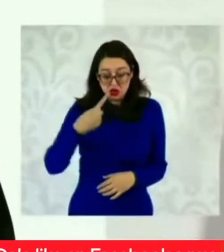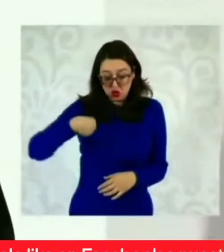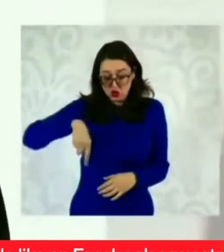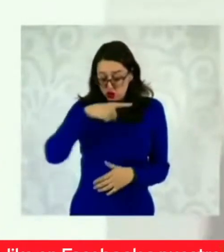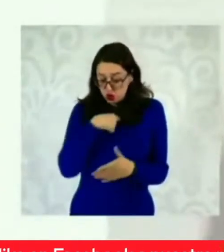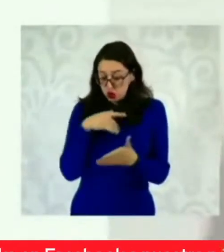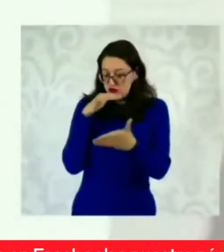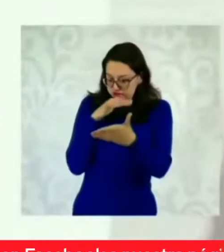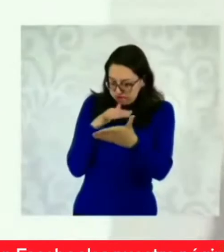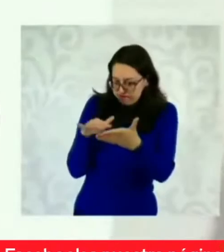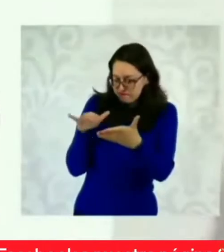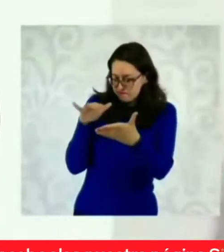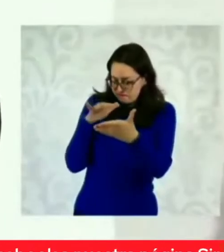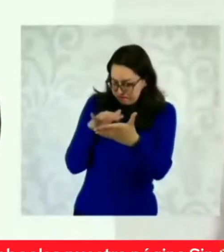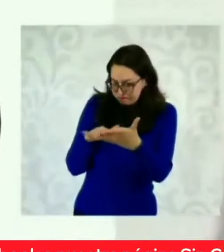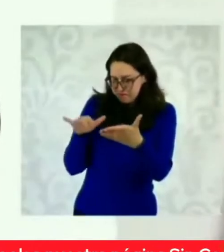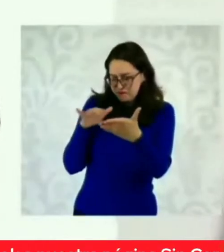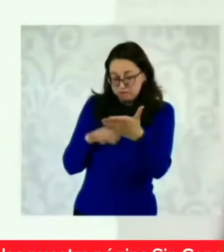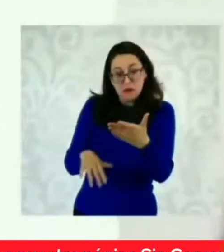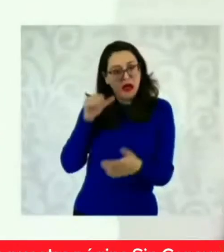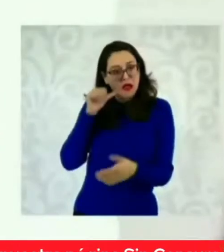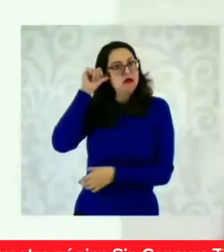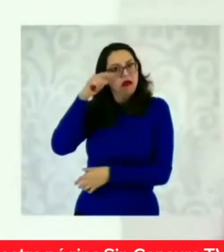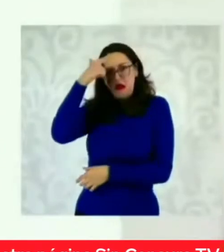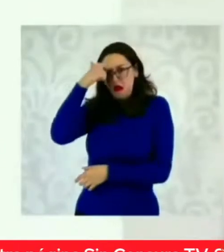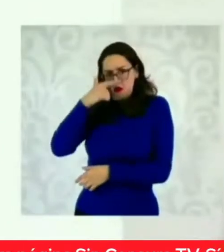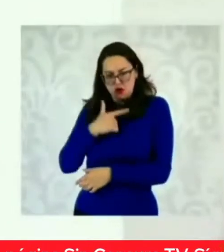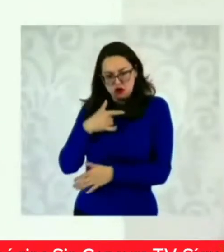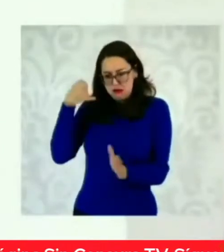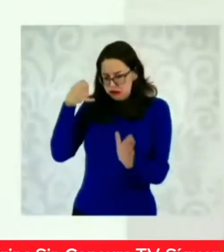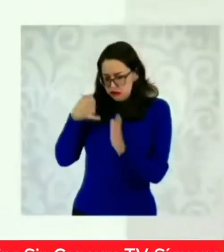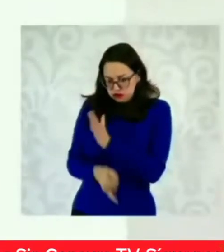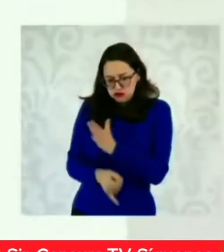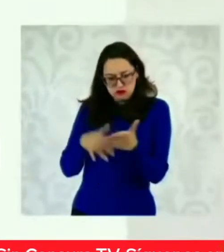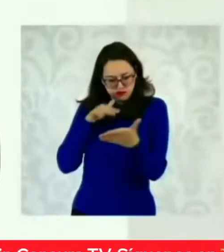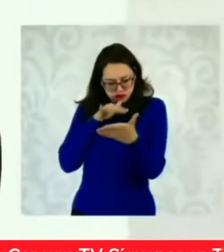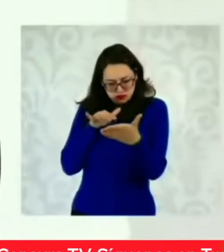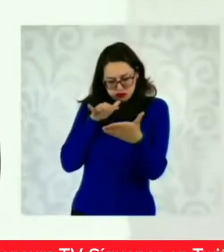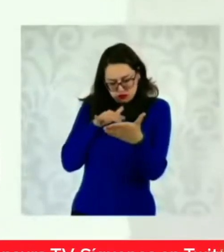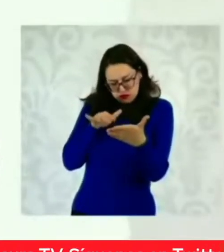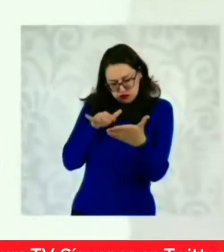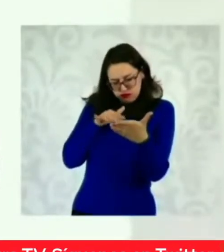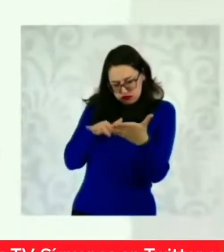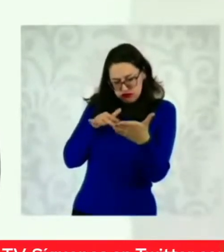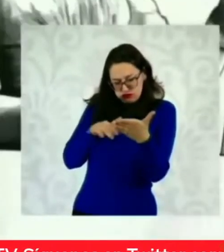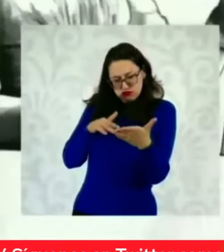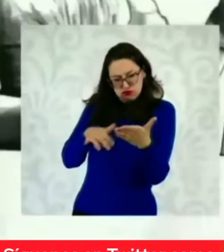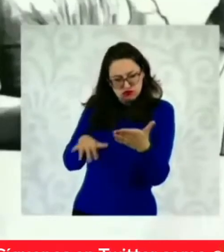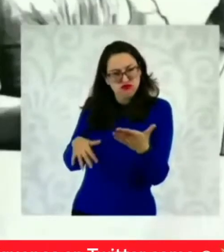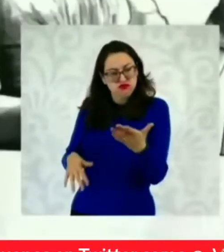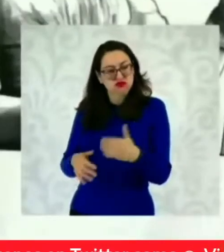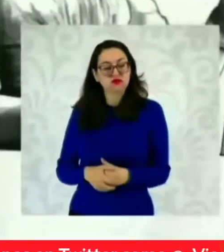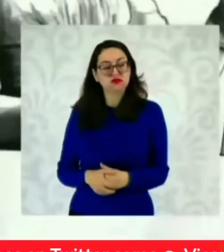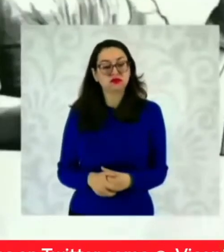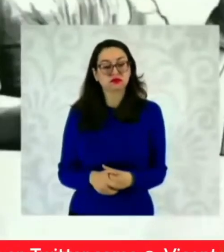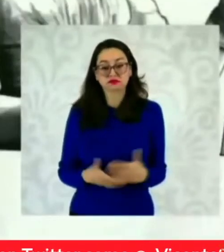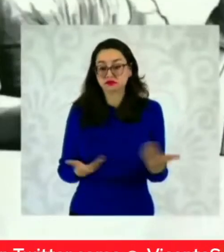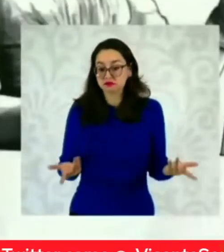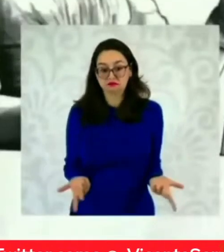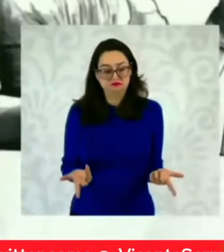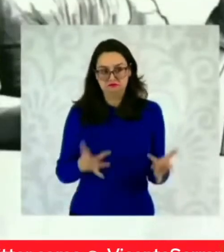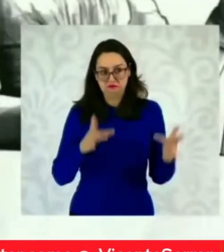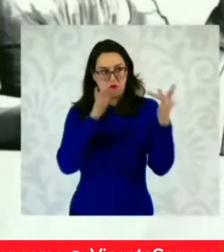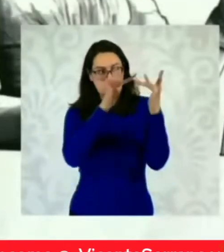muy noche subieron los últimos decretos. Tenemos un equipo que está trabajando sobre ellos. Y la